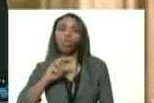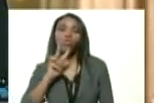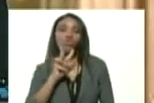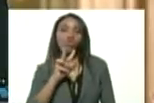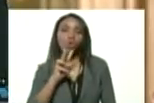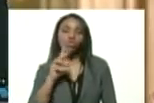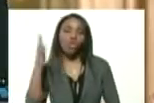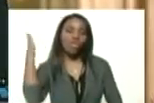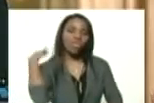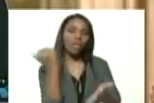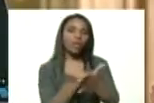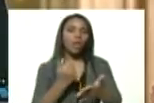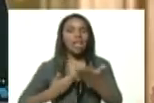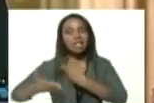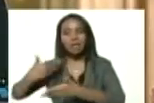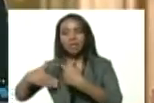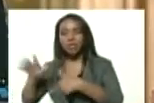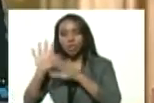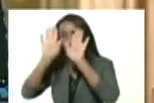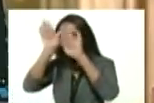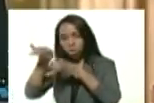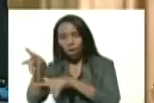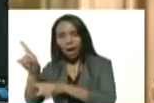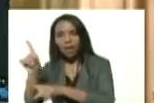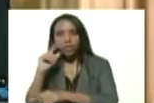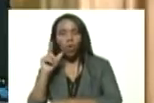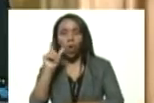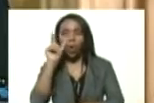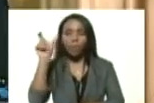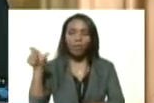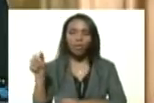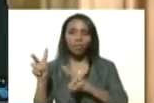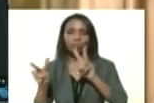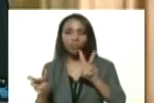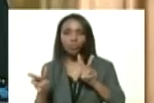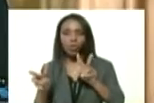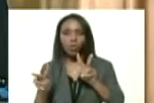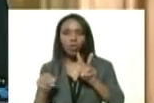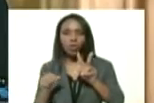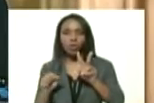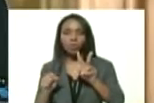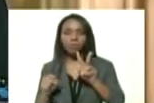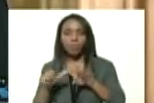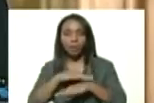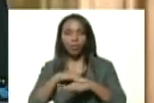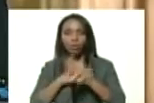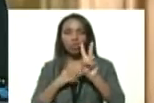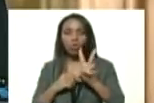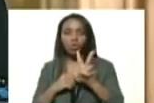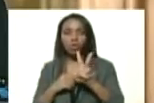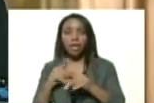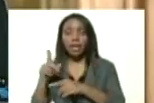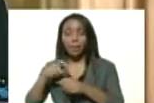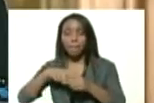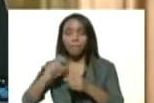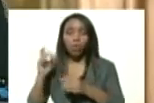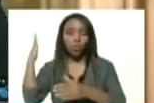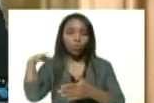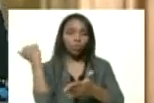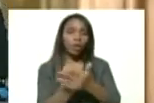al servicio de ellos el llamado pollo carvajal traidor desertor delincuente